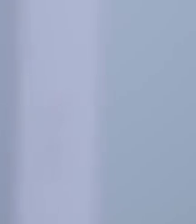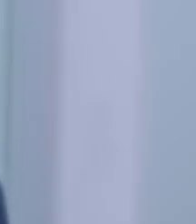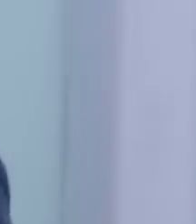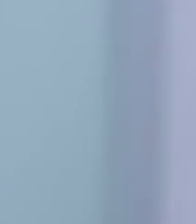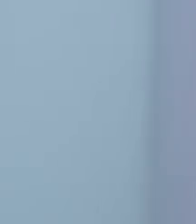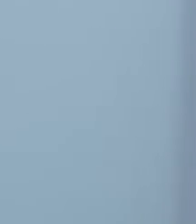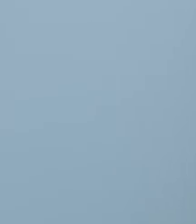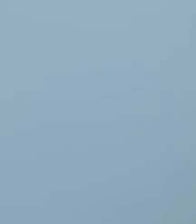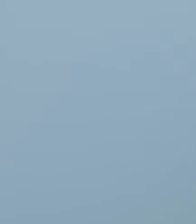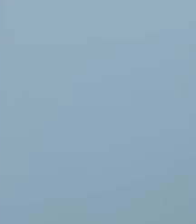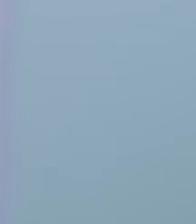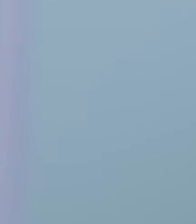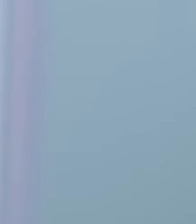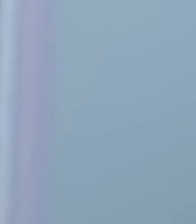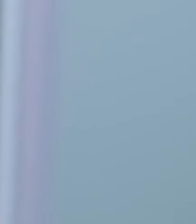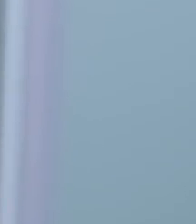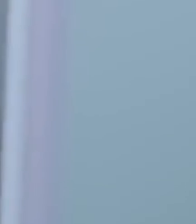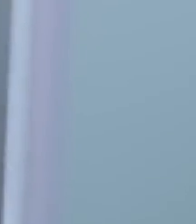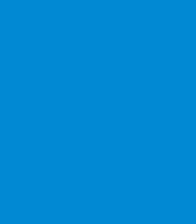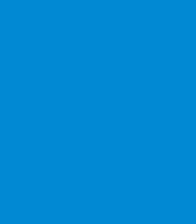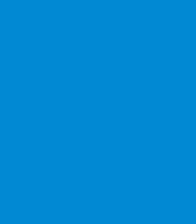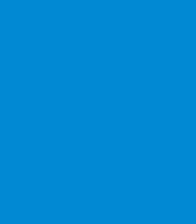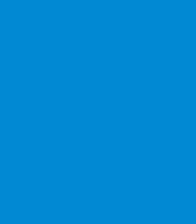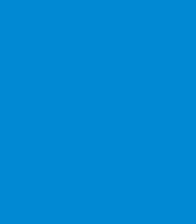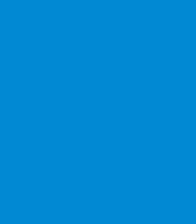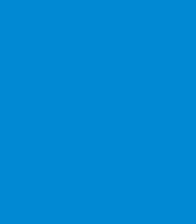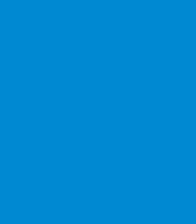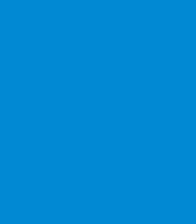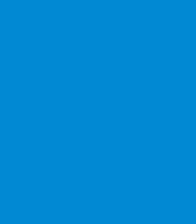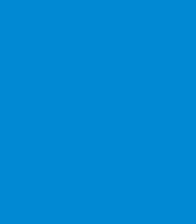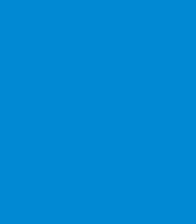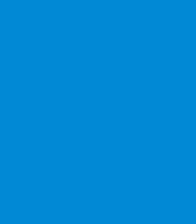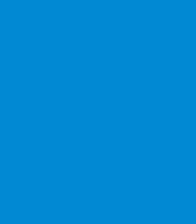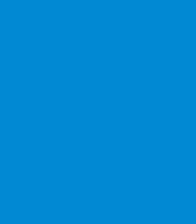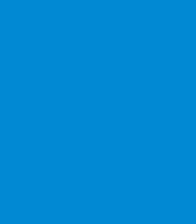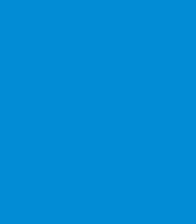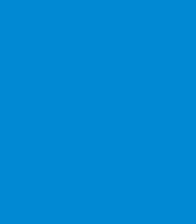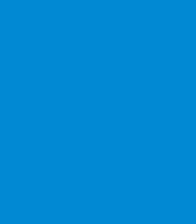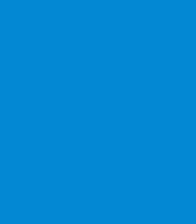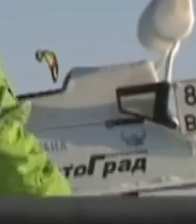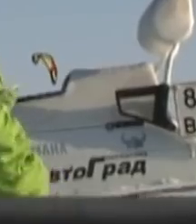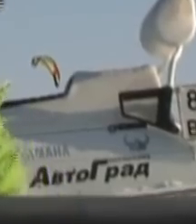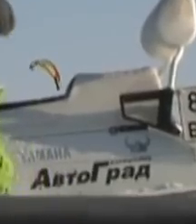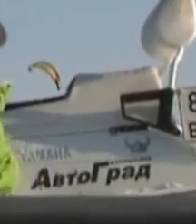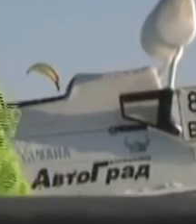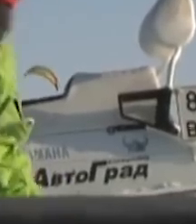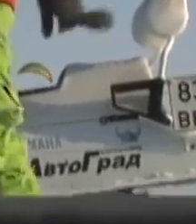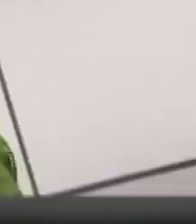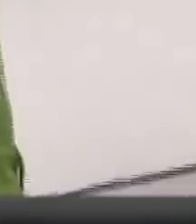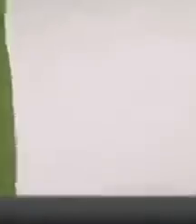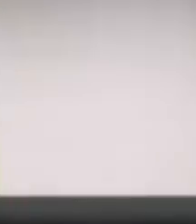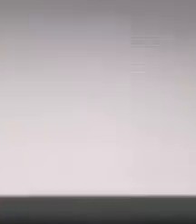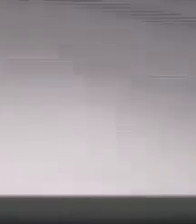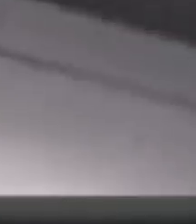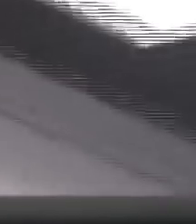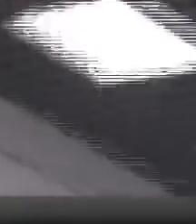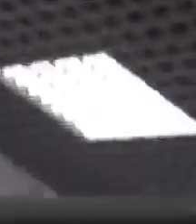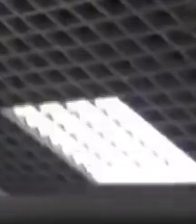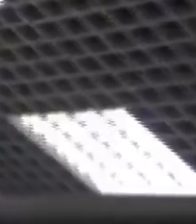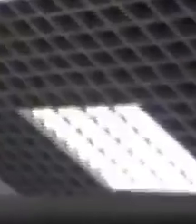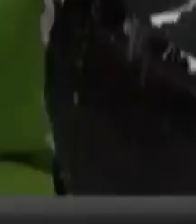Conectividad. Nos fue excelente, David. Mira. Raxa, hagamos el futuro juntos. La misión: cumplir